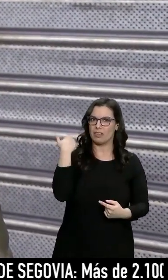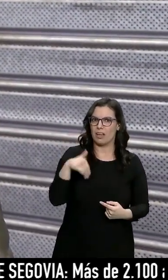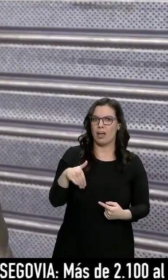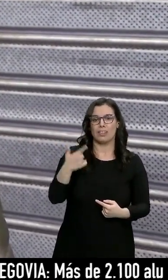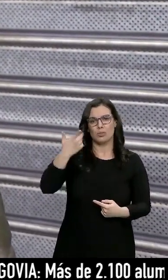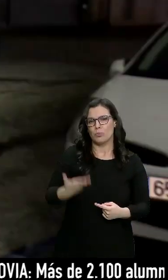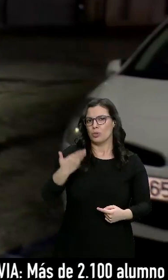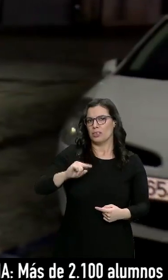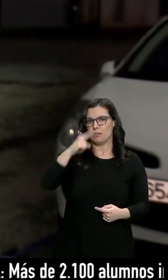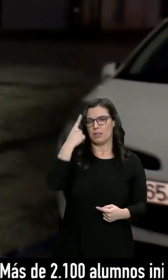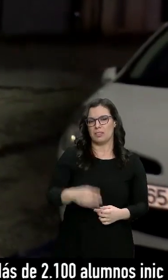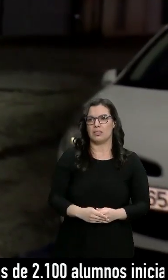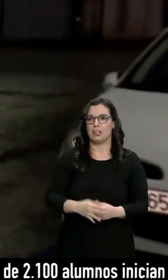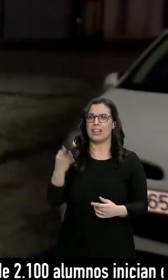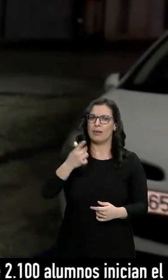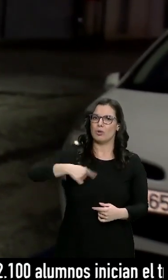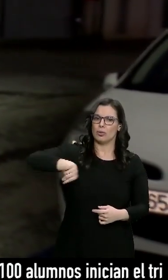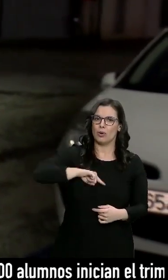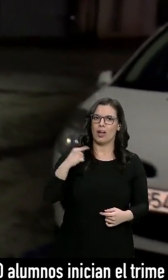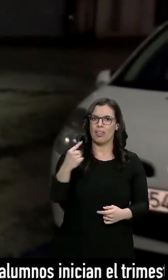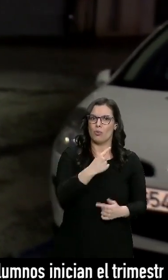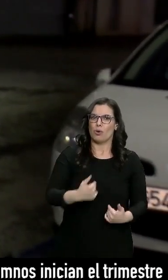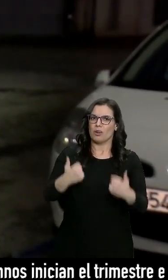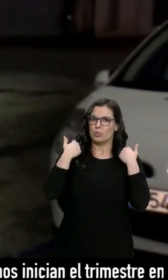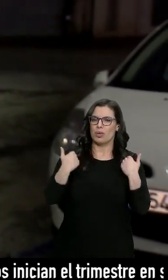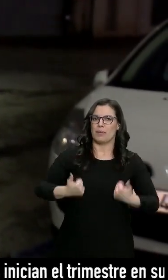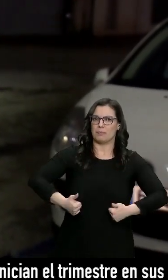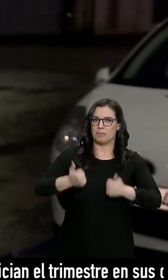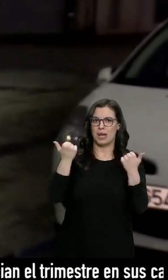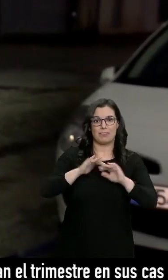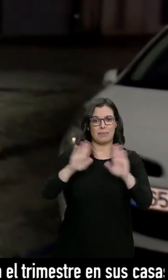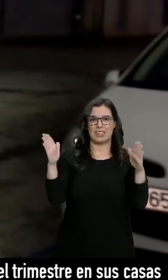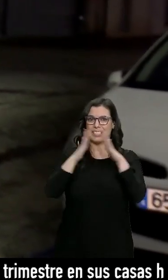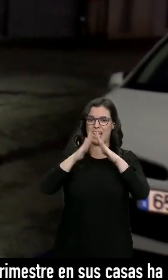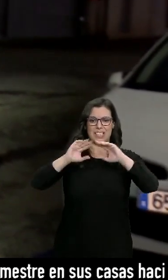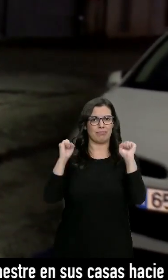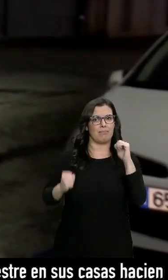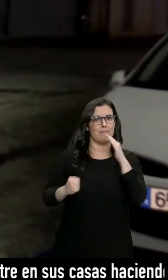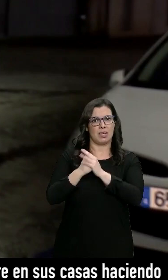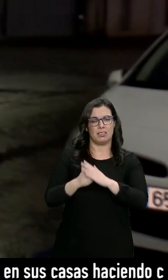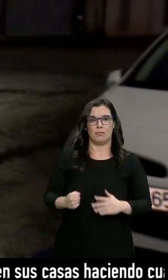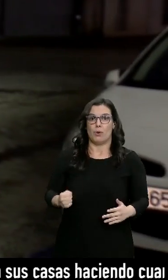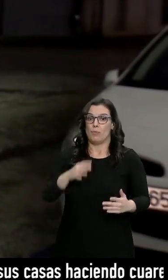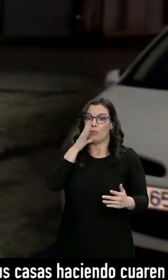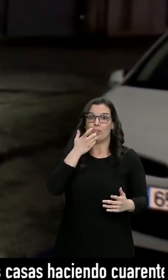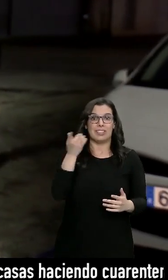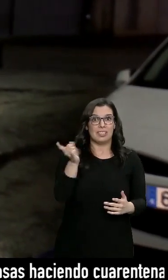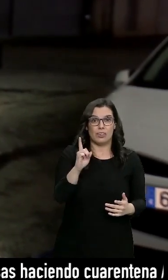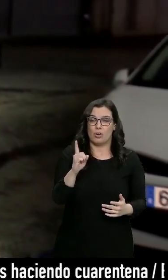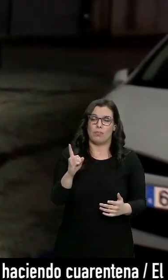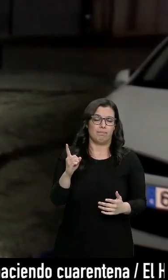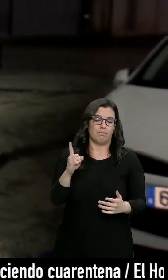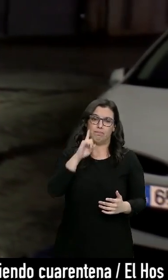más importante. Tener un poquito más de responsabilidad y ya está, y quedarse en casa lo más que se pueda. Porque si no, me parece